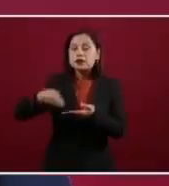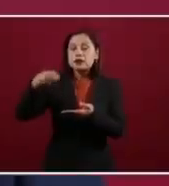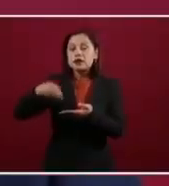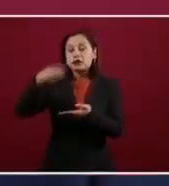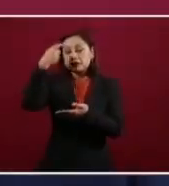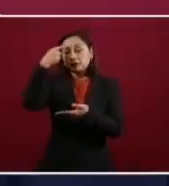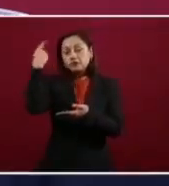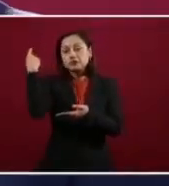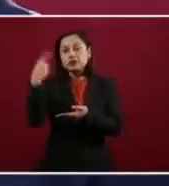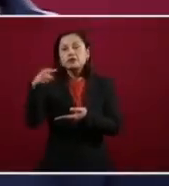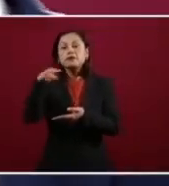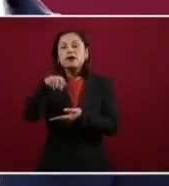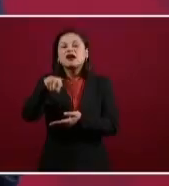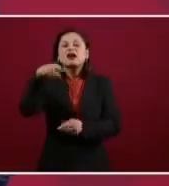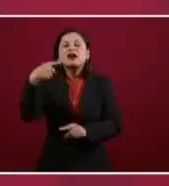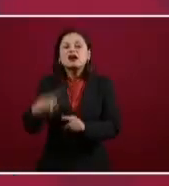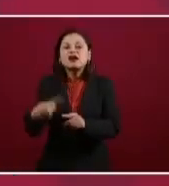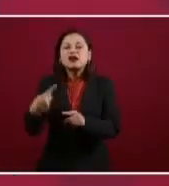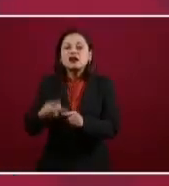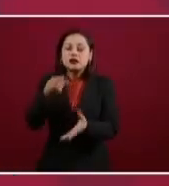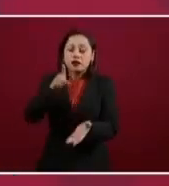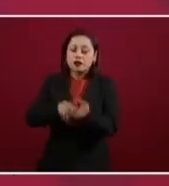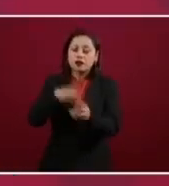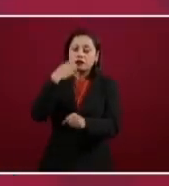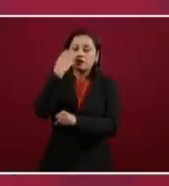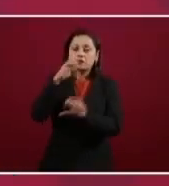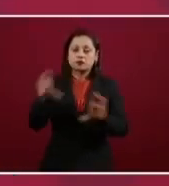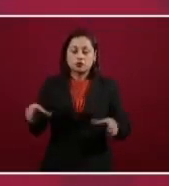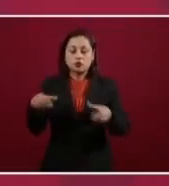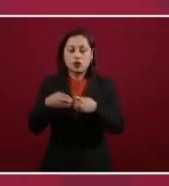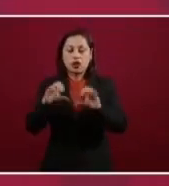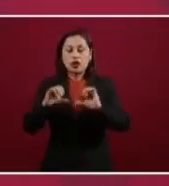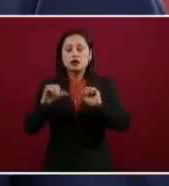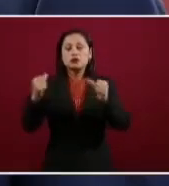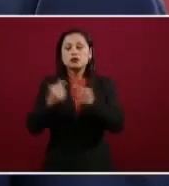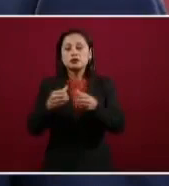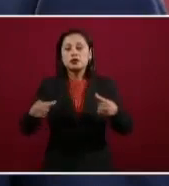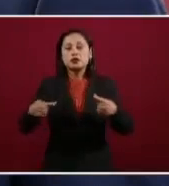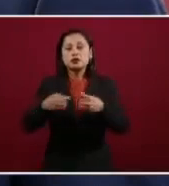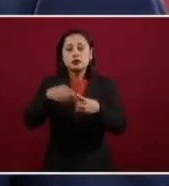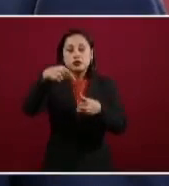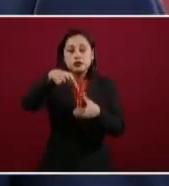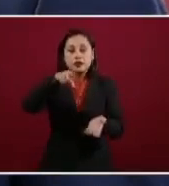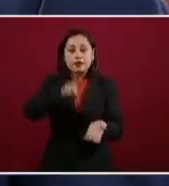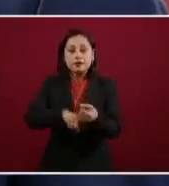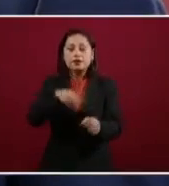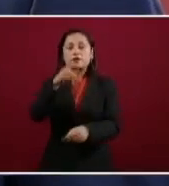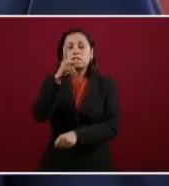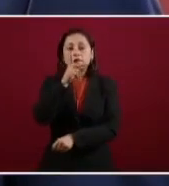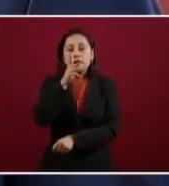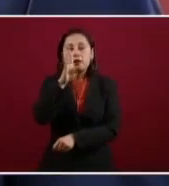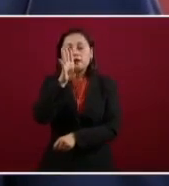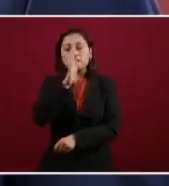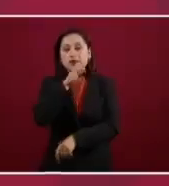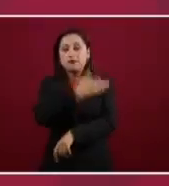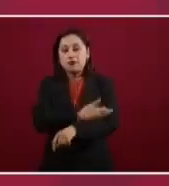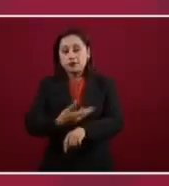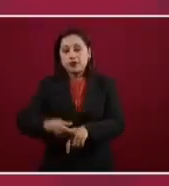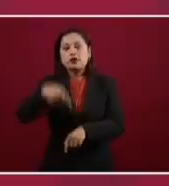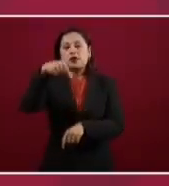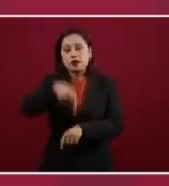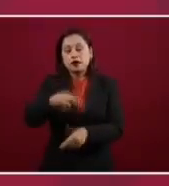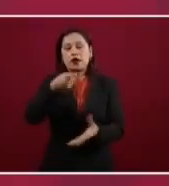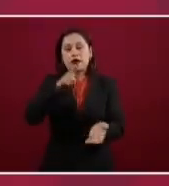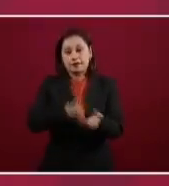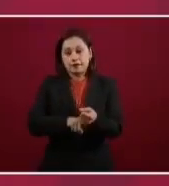de padres de familia de cada escuela hay 170 mil de